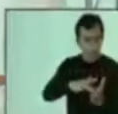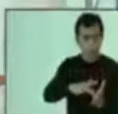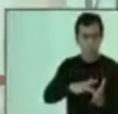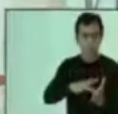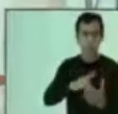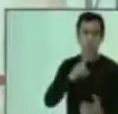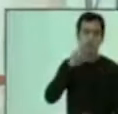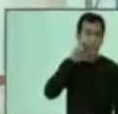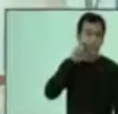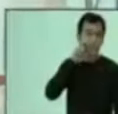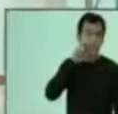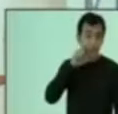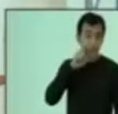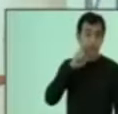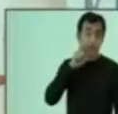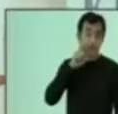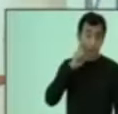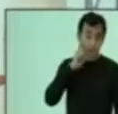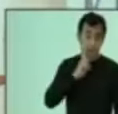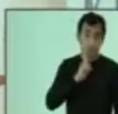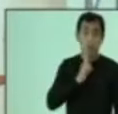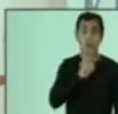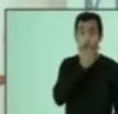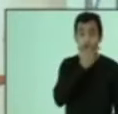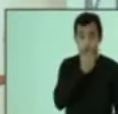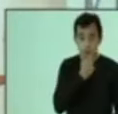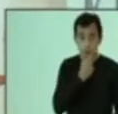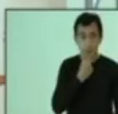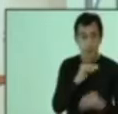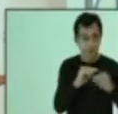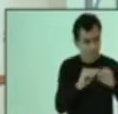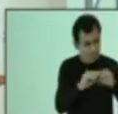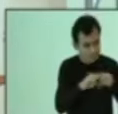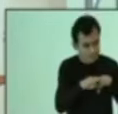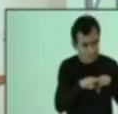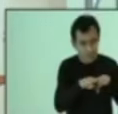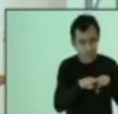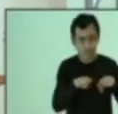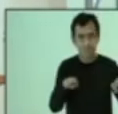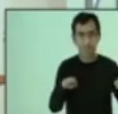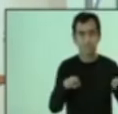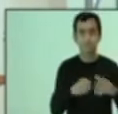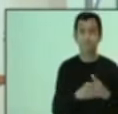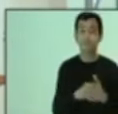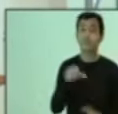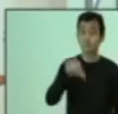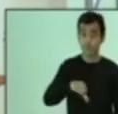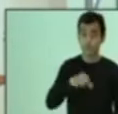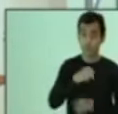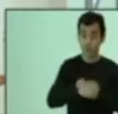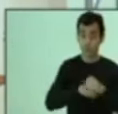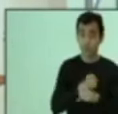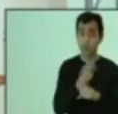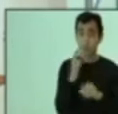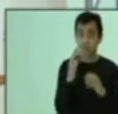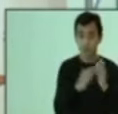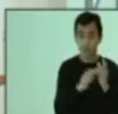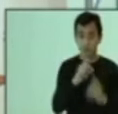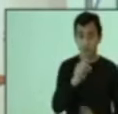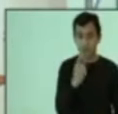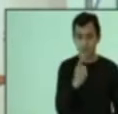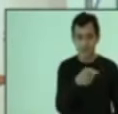género. Hoy, en el 2021, todavía tenemos estos